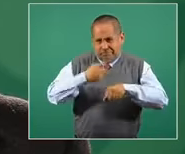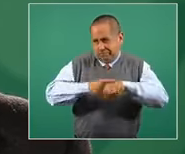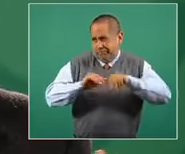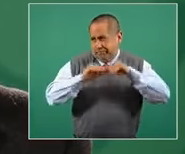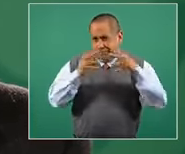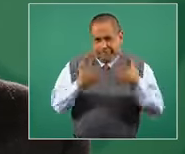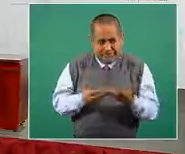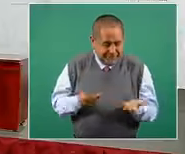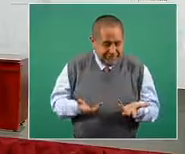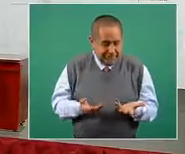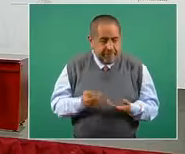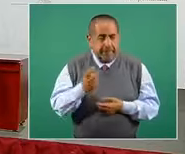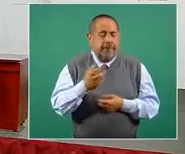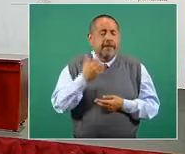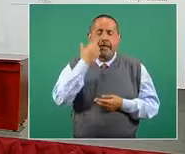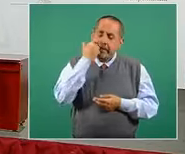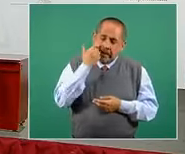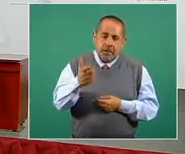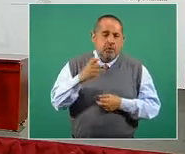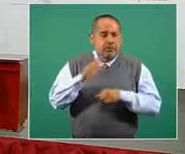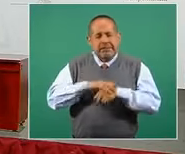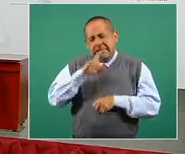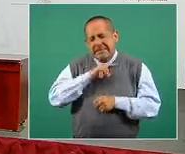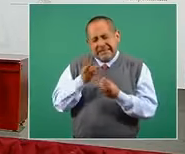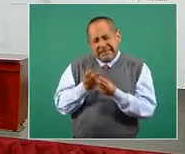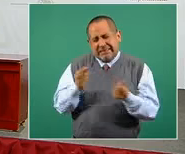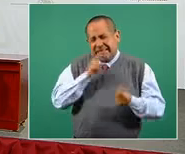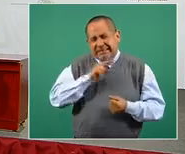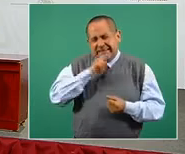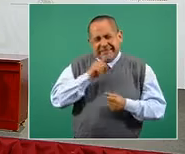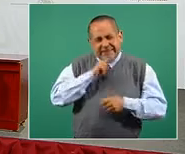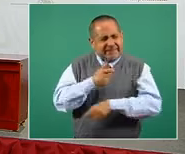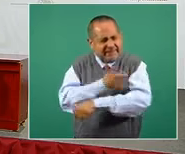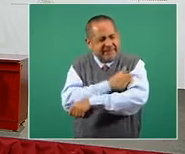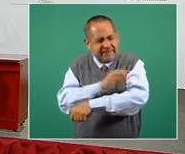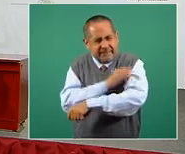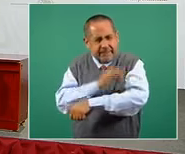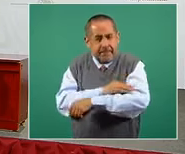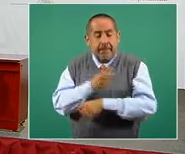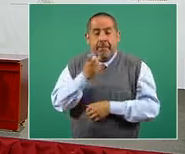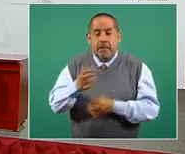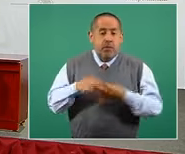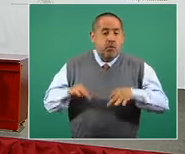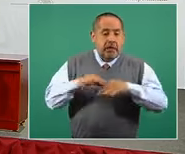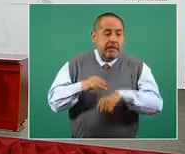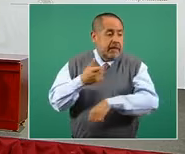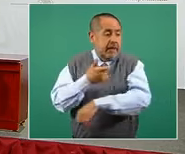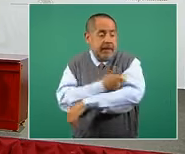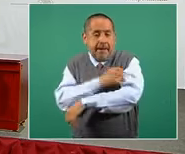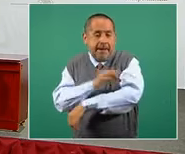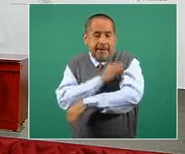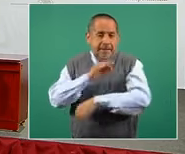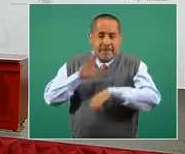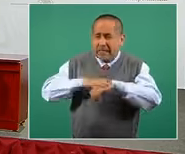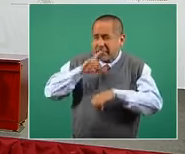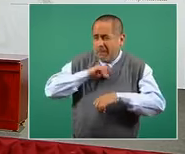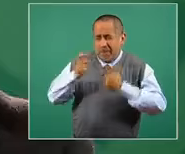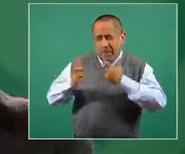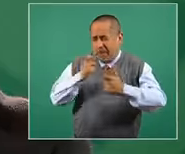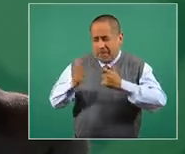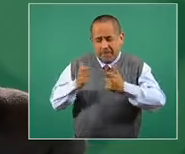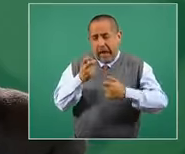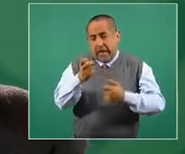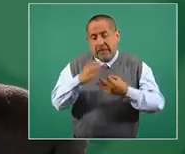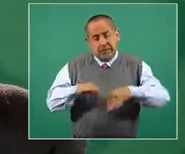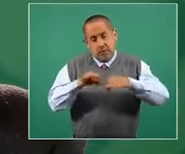pandemia, queremos que se resuelva lo más rápidamente posible. Entonces, la velocidad de vacunación es un factor crítico. Esto